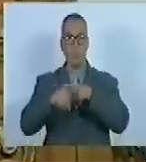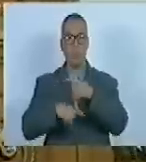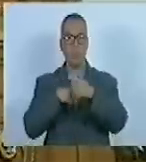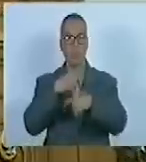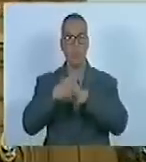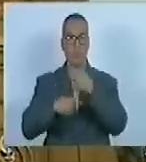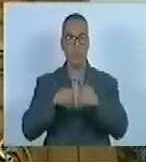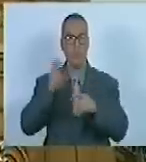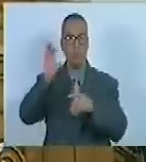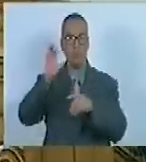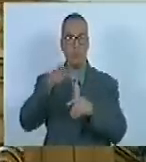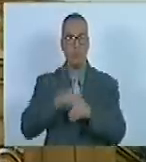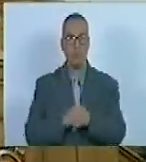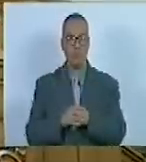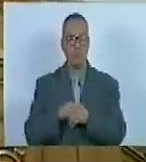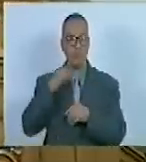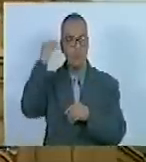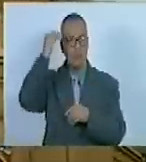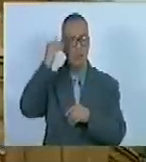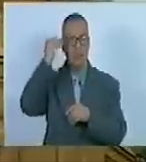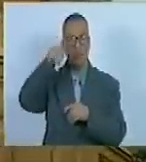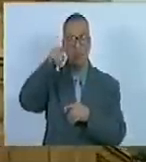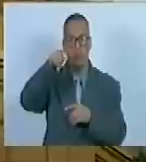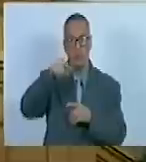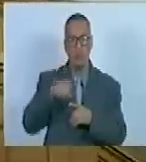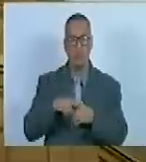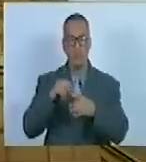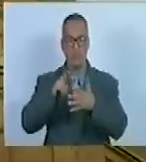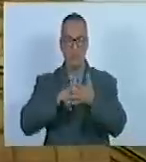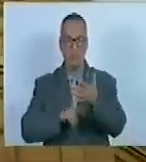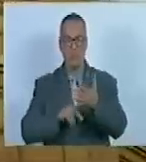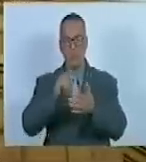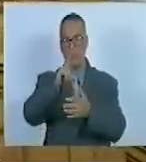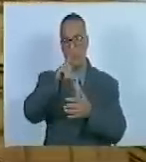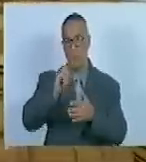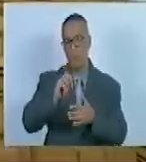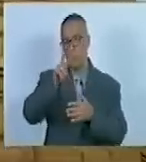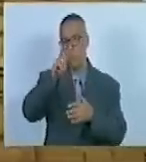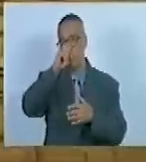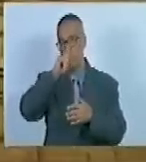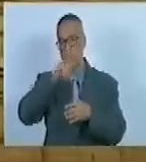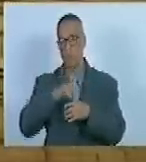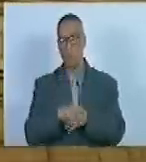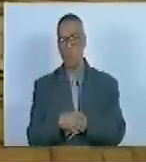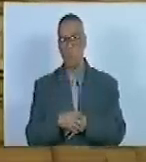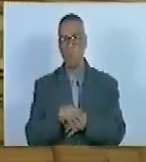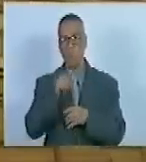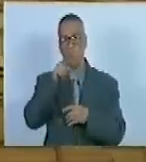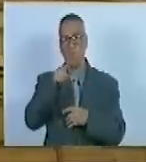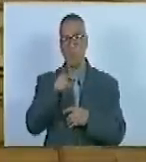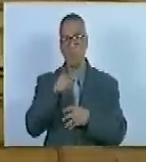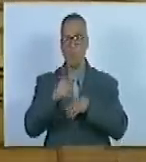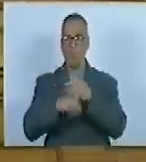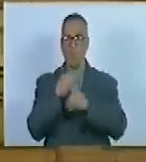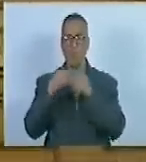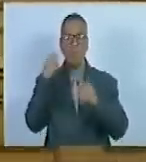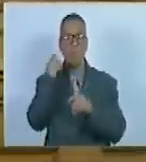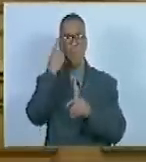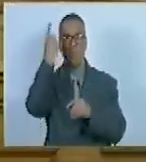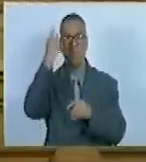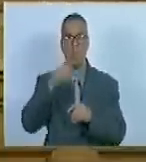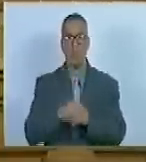desarrollo de la patria. Considerando que tras 202 años de esta gesta